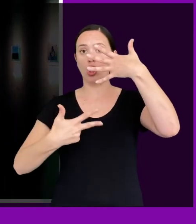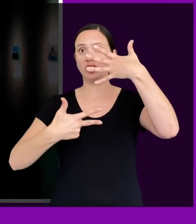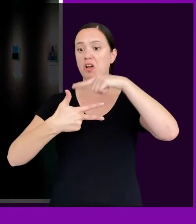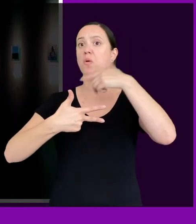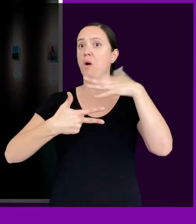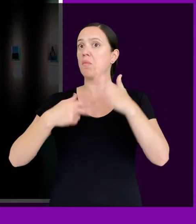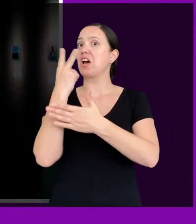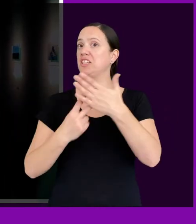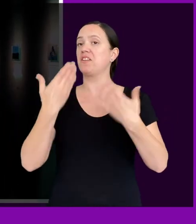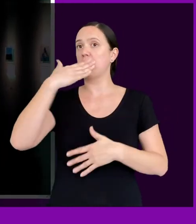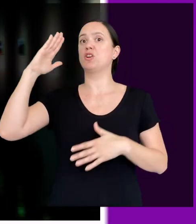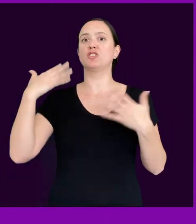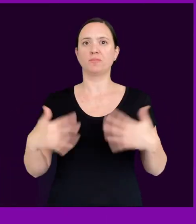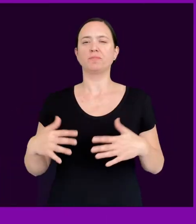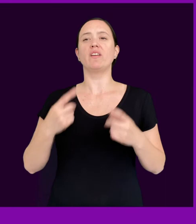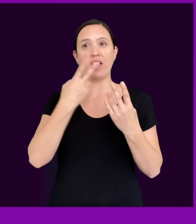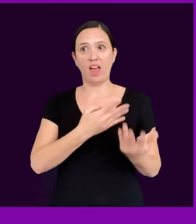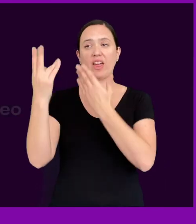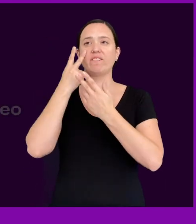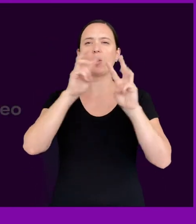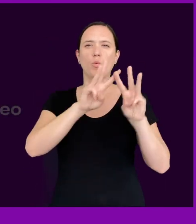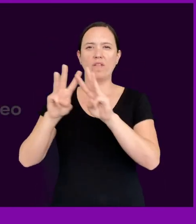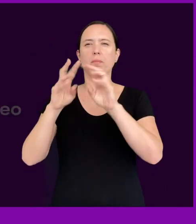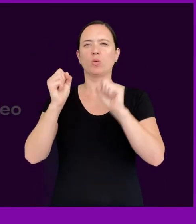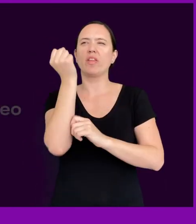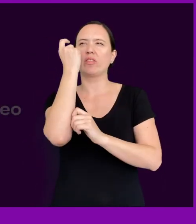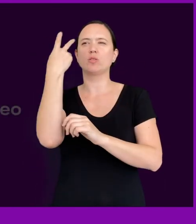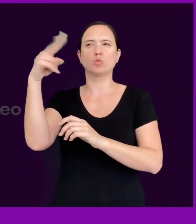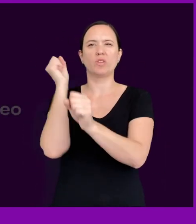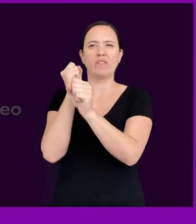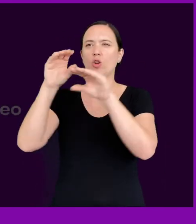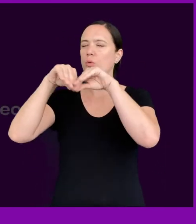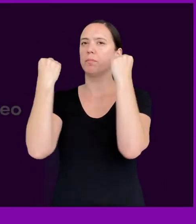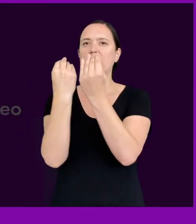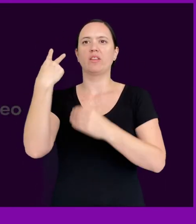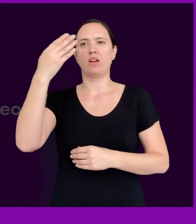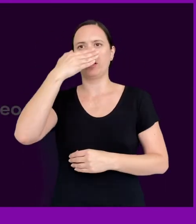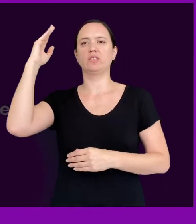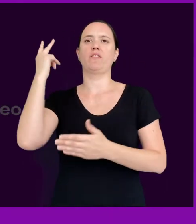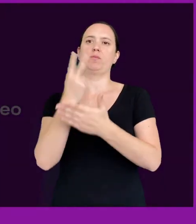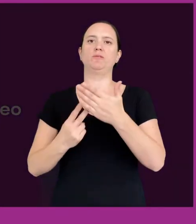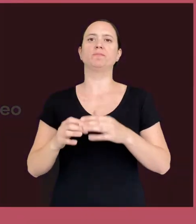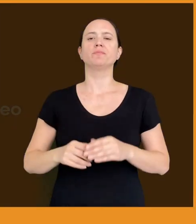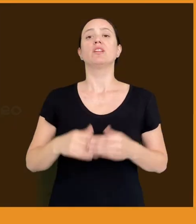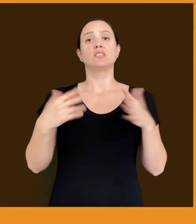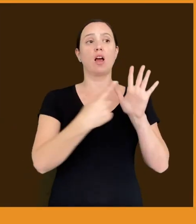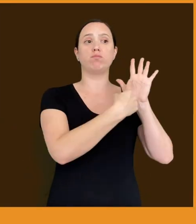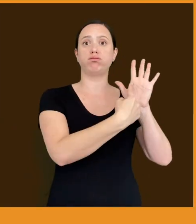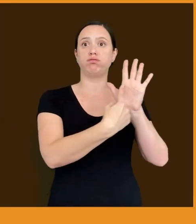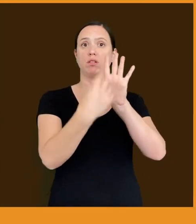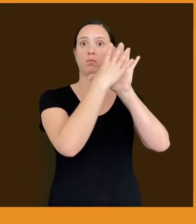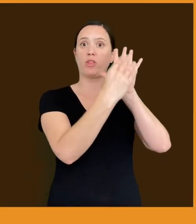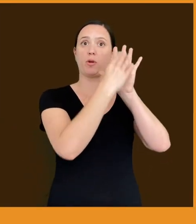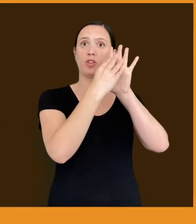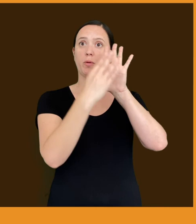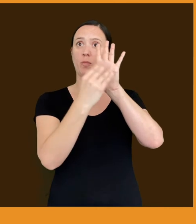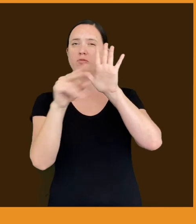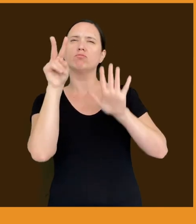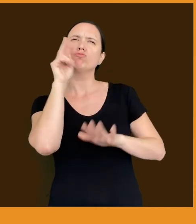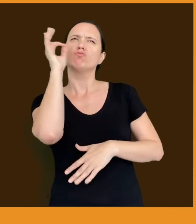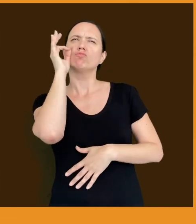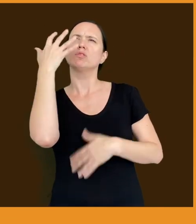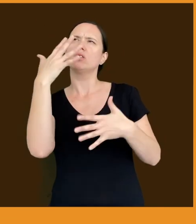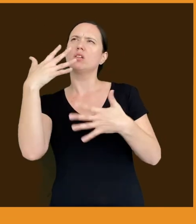un octavo arte. Te dejamos el link para que revises su obra completa. Después de ver todos